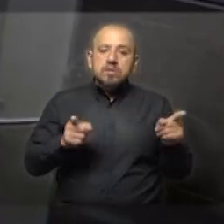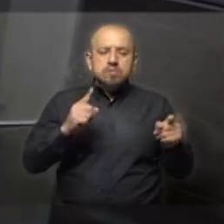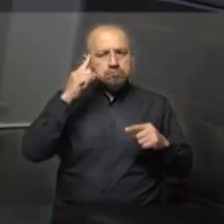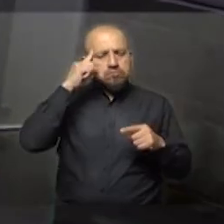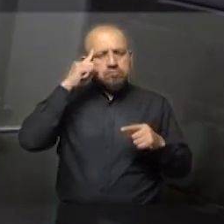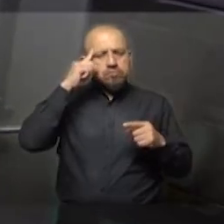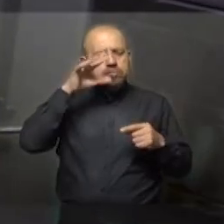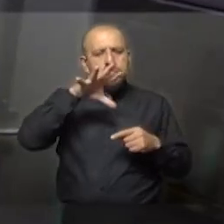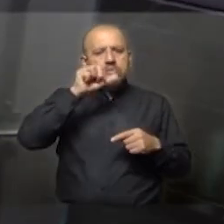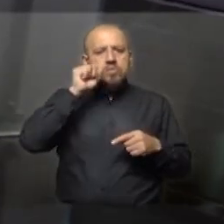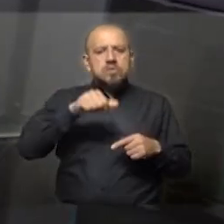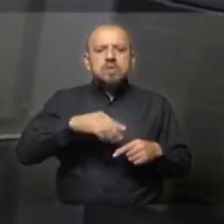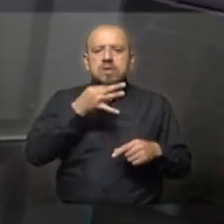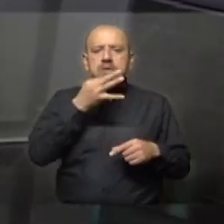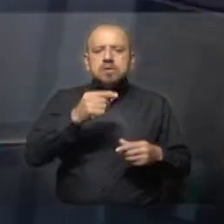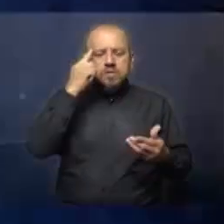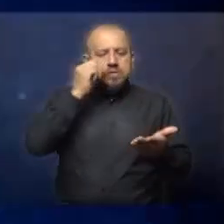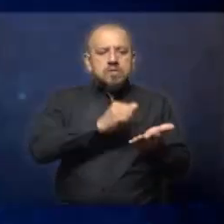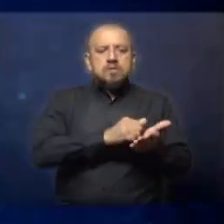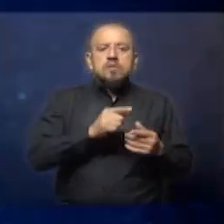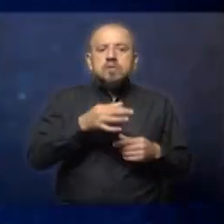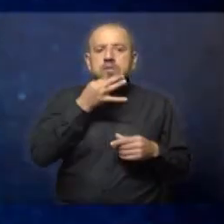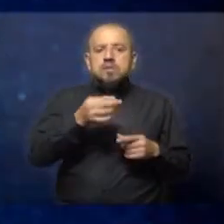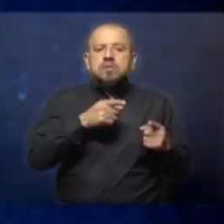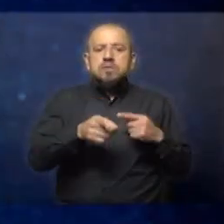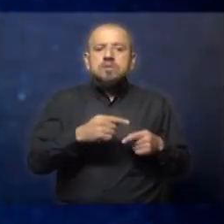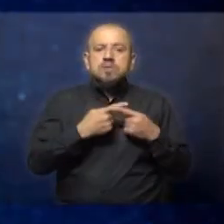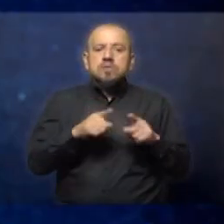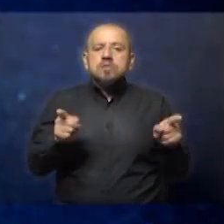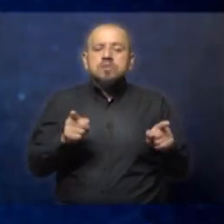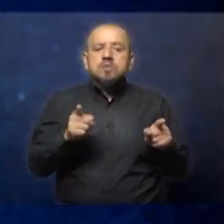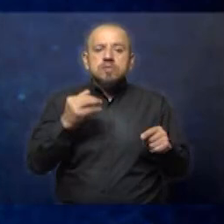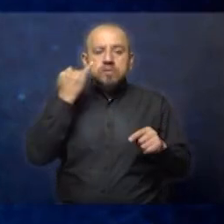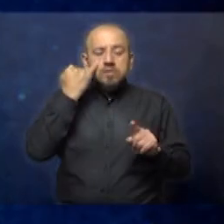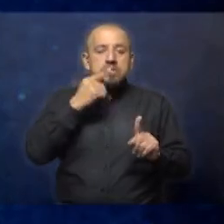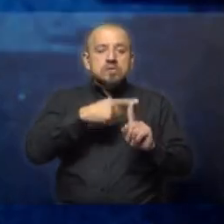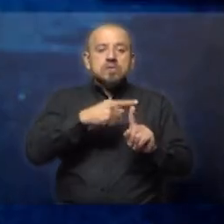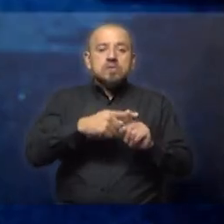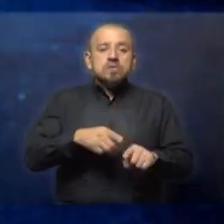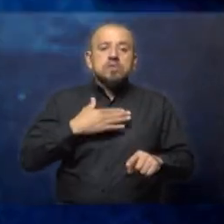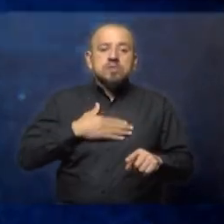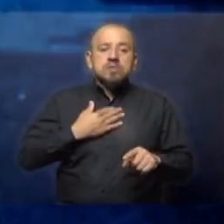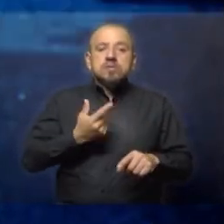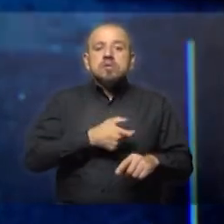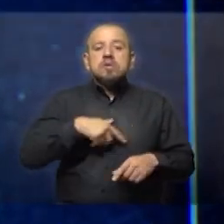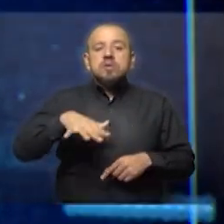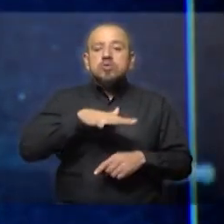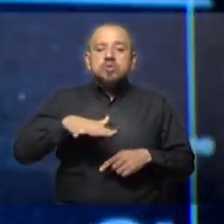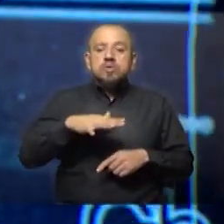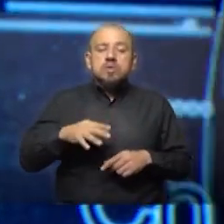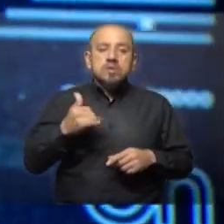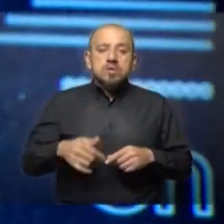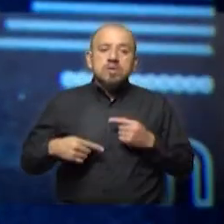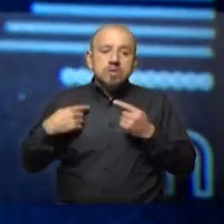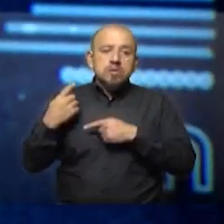Qué dicen los conservadores los conservadores dicen Esa diferencia sexual es satisfactoria y la sociedad debe seguir la naturaleza